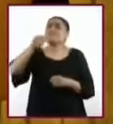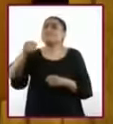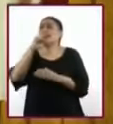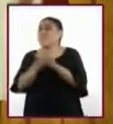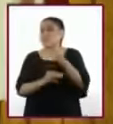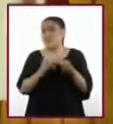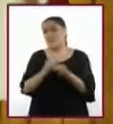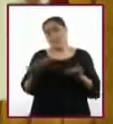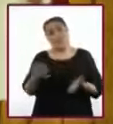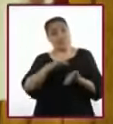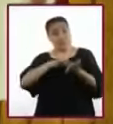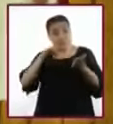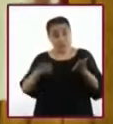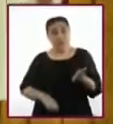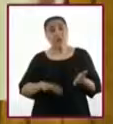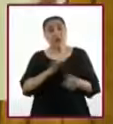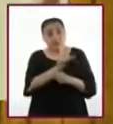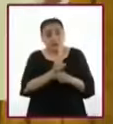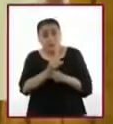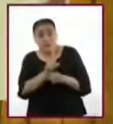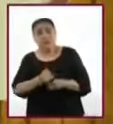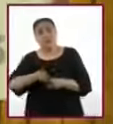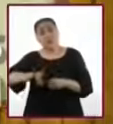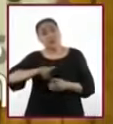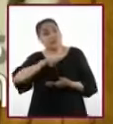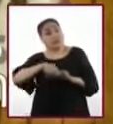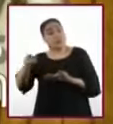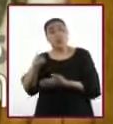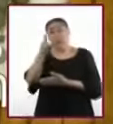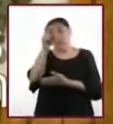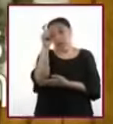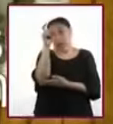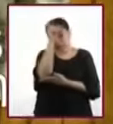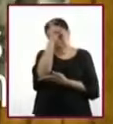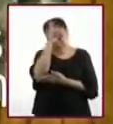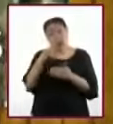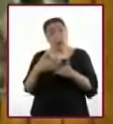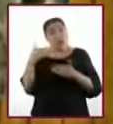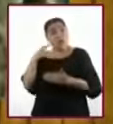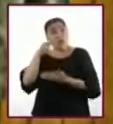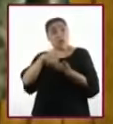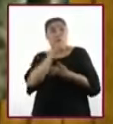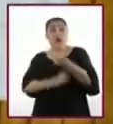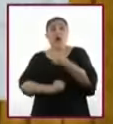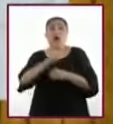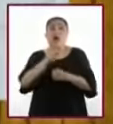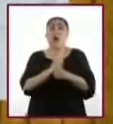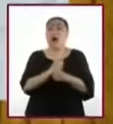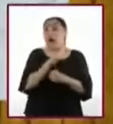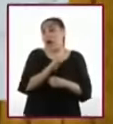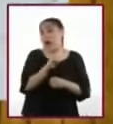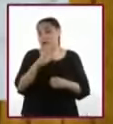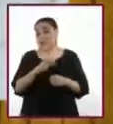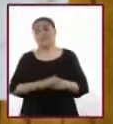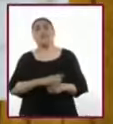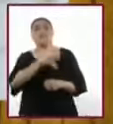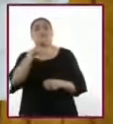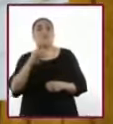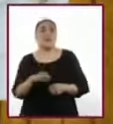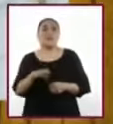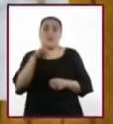Por ejemplo, se tiene registro de títeres en Egipto 2000 años antes de nuestra era. Durante la Edad Media,